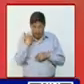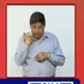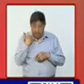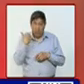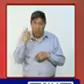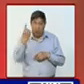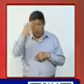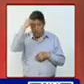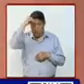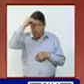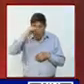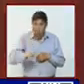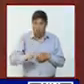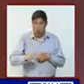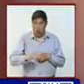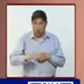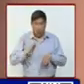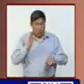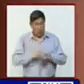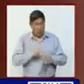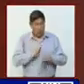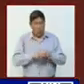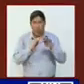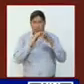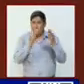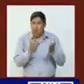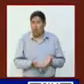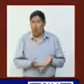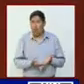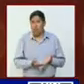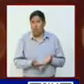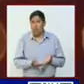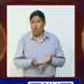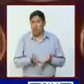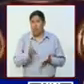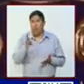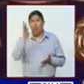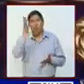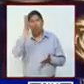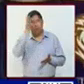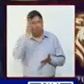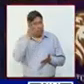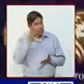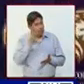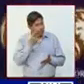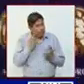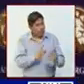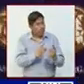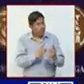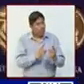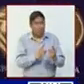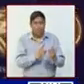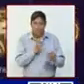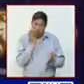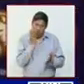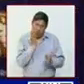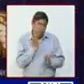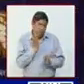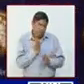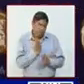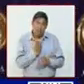un niño sea llamado la atención en el colegio y demás, era para que el padre acuda al mismo y trate de